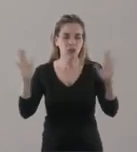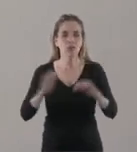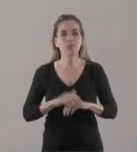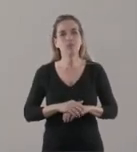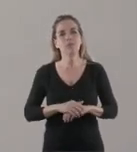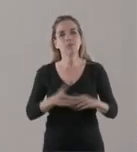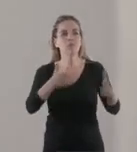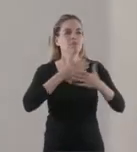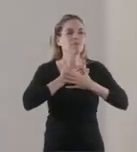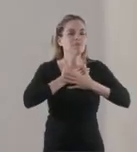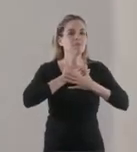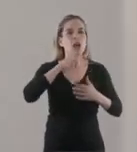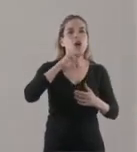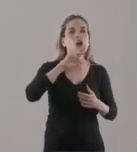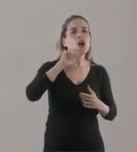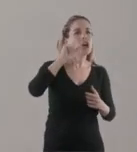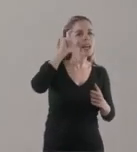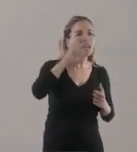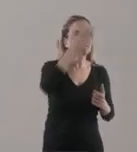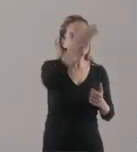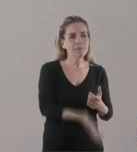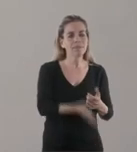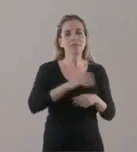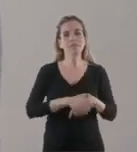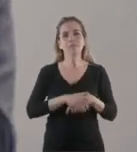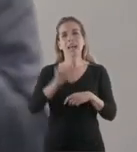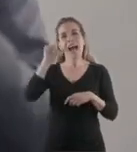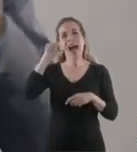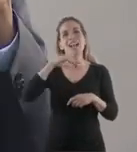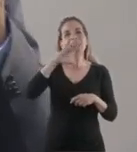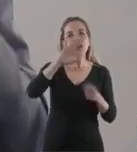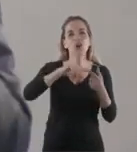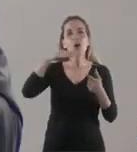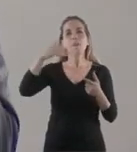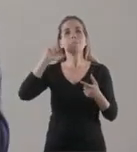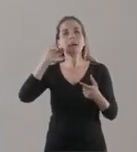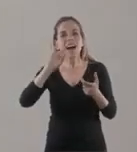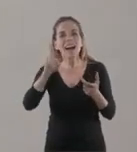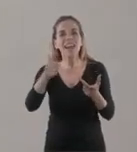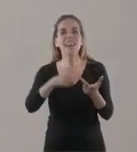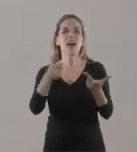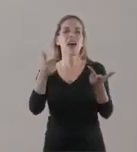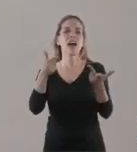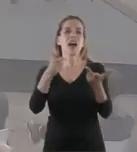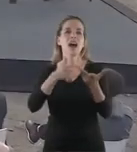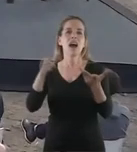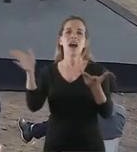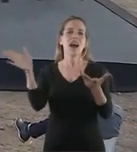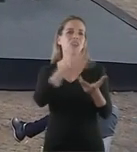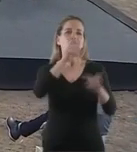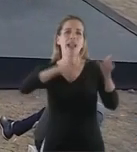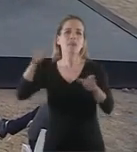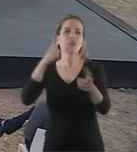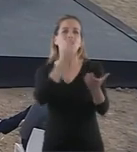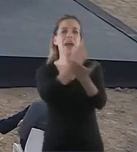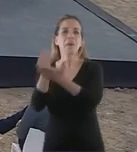querido jorge alejo magda y a todos los vecinos de